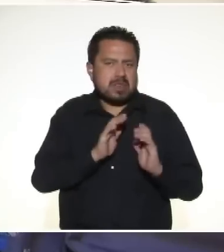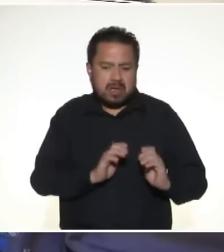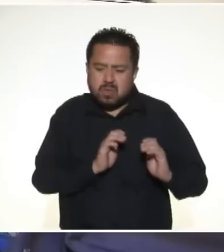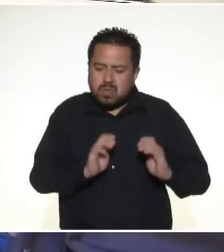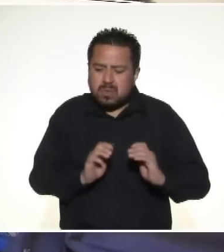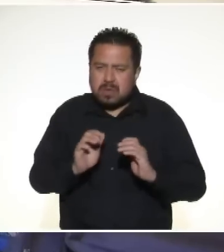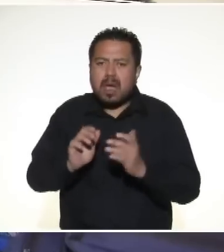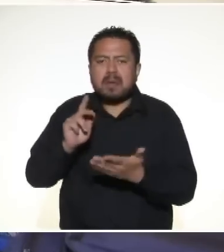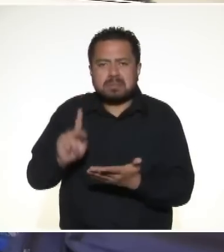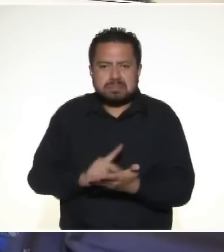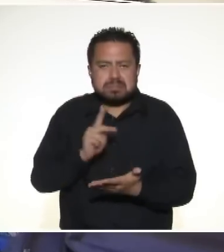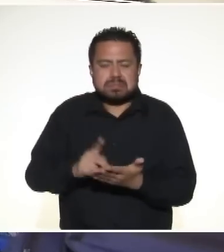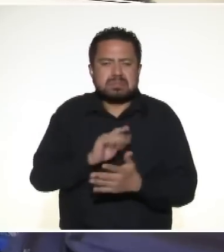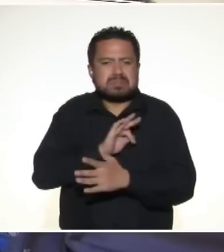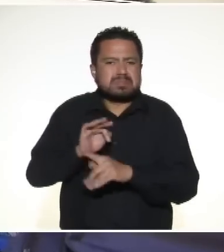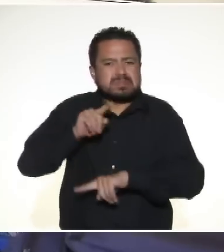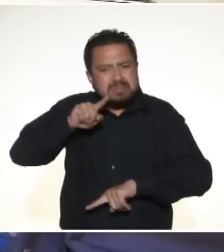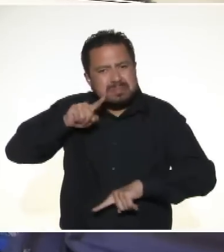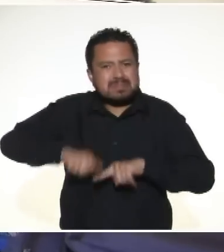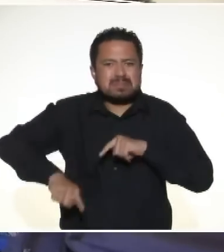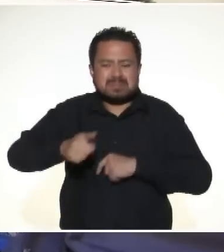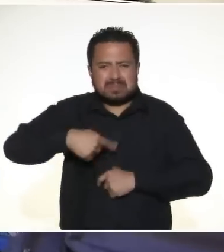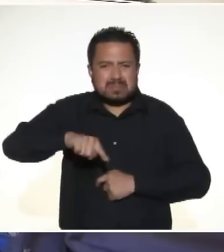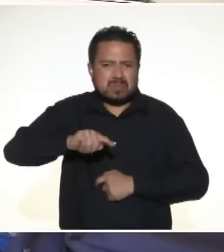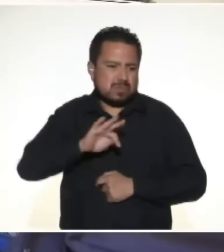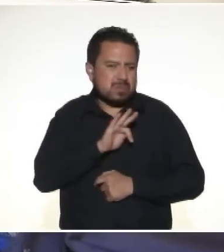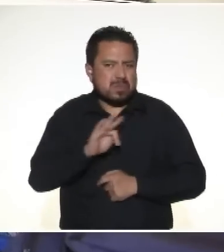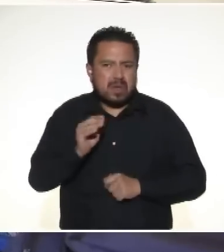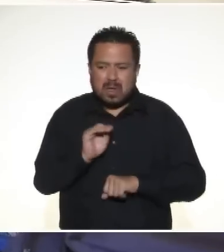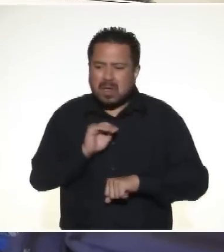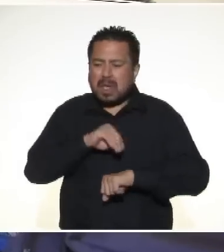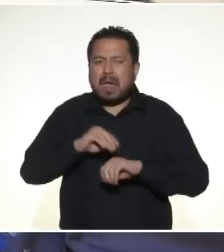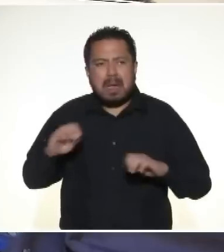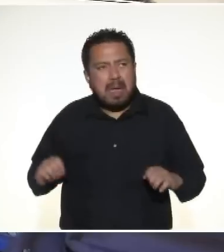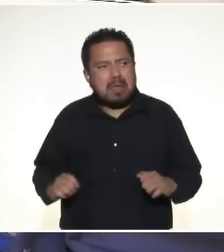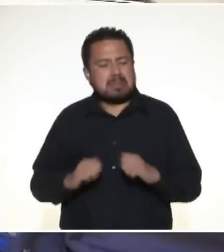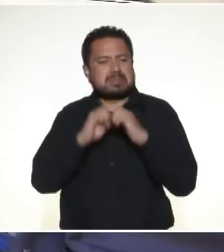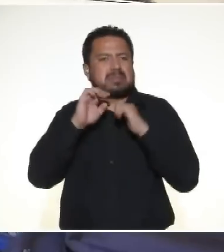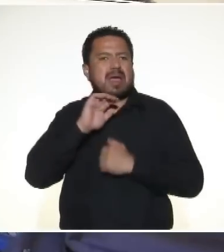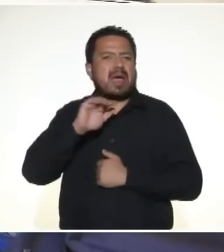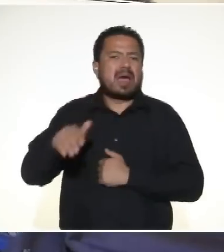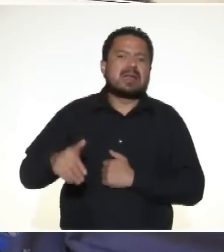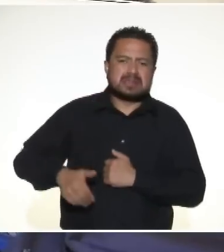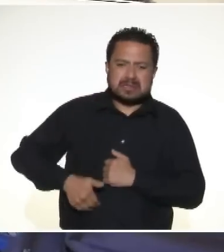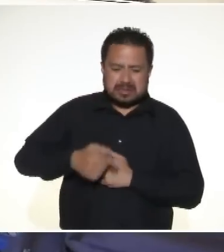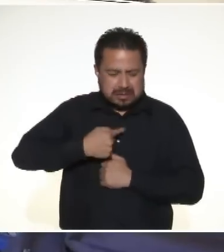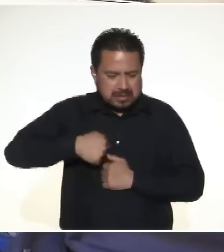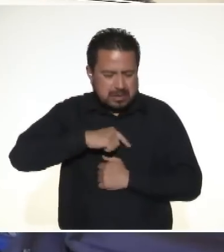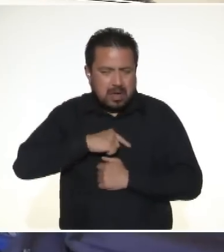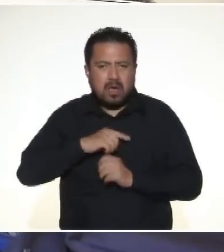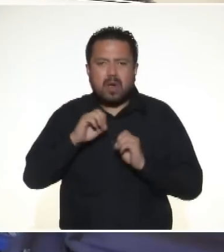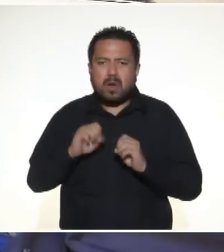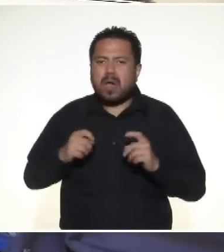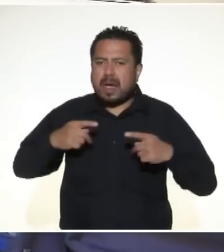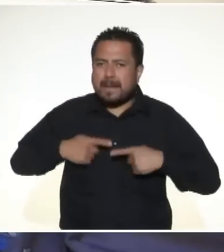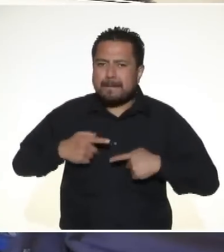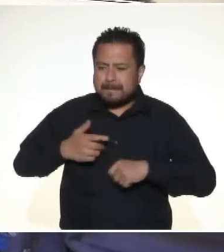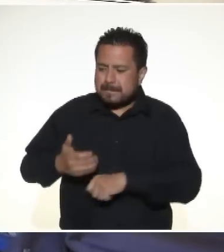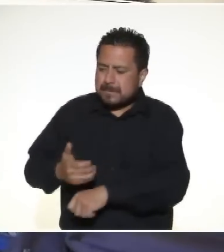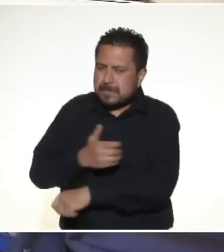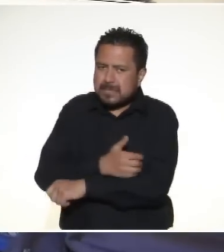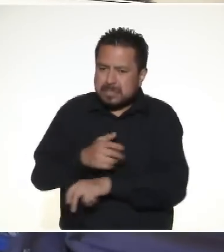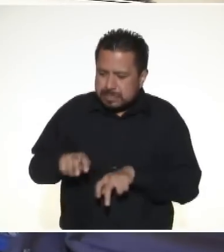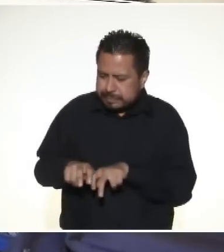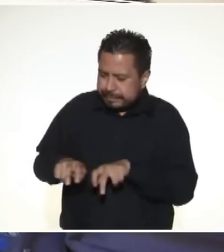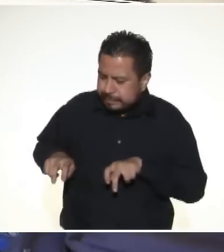que en muchas ocasiones evitan que podamos generar un accidente que nos pueda lastimar a nosotros, a las personas que viajan con